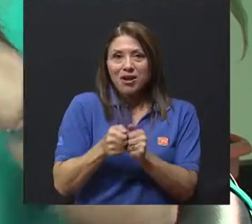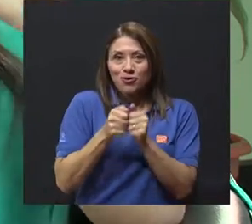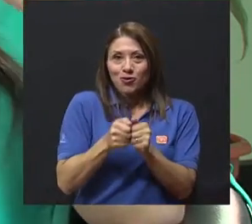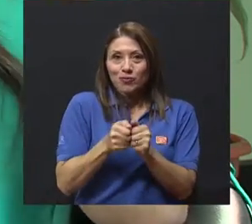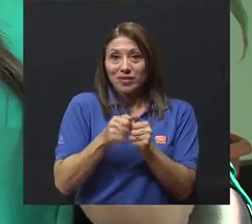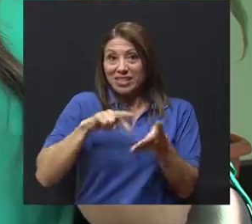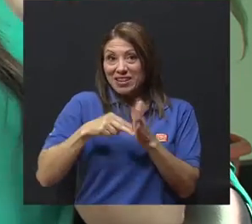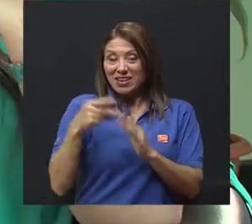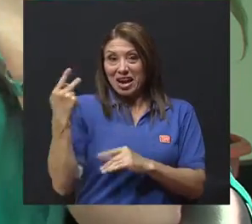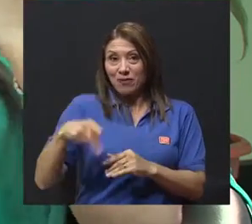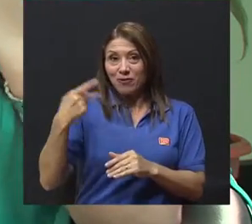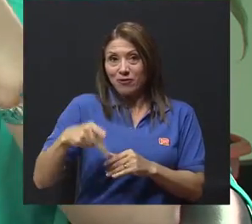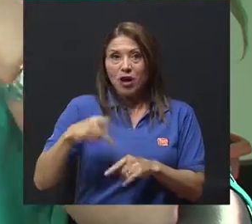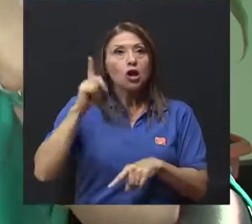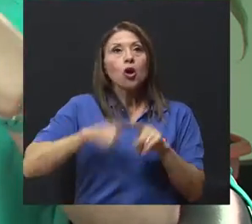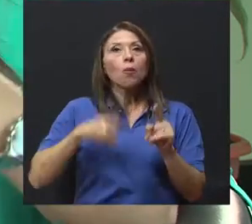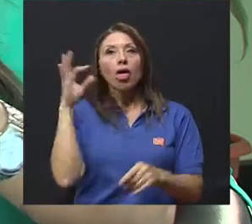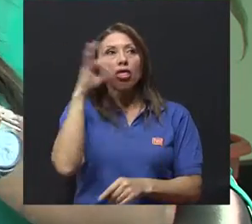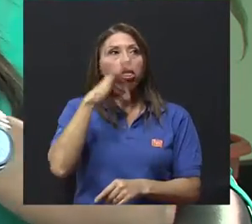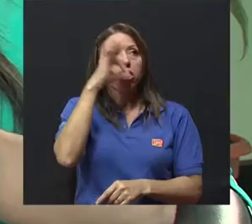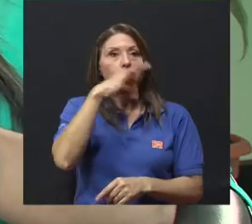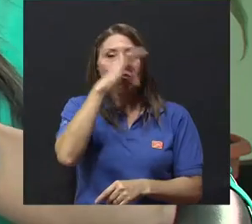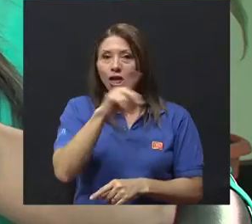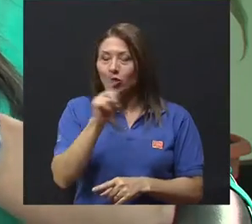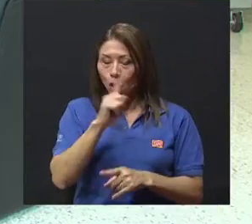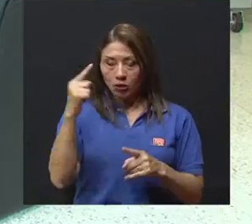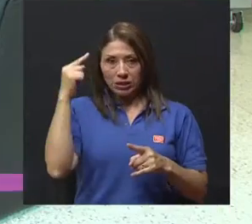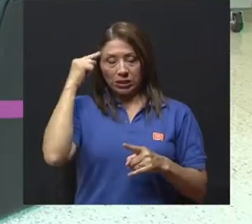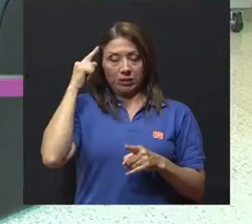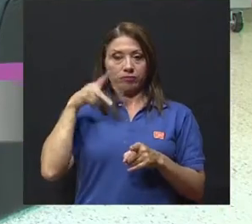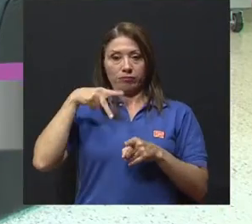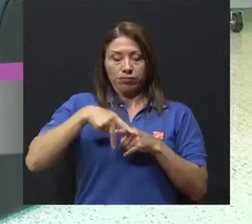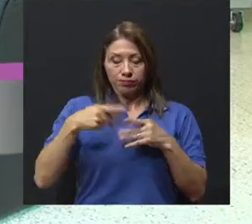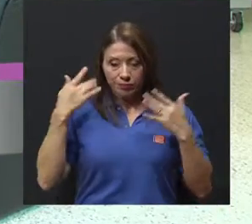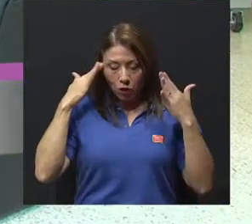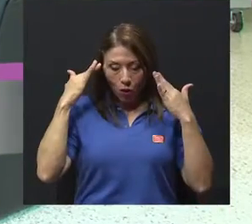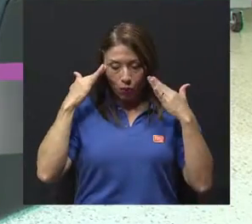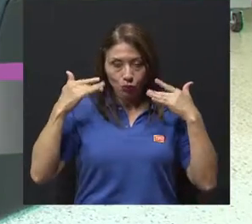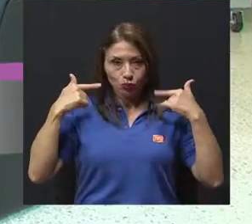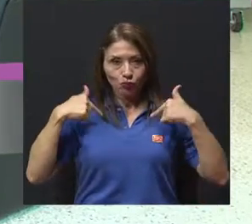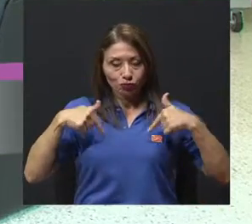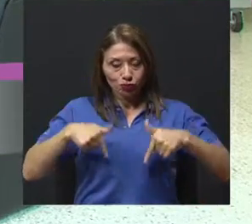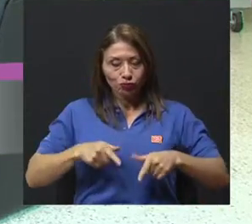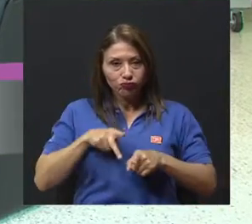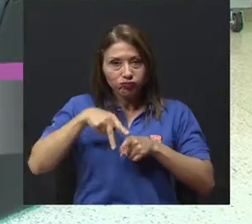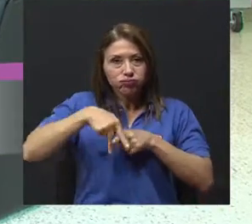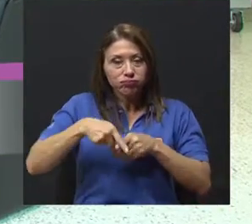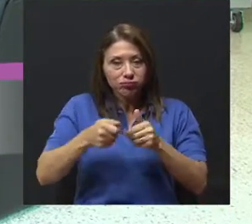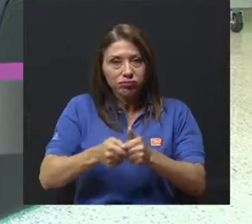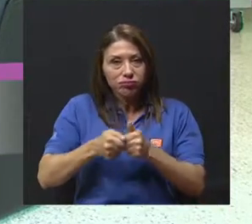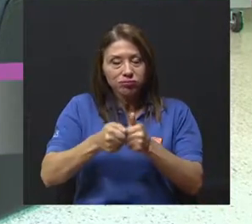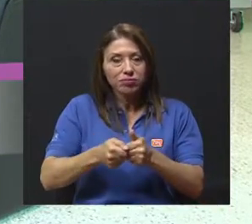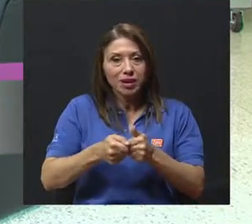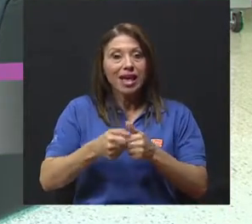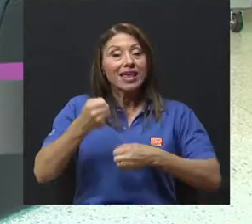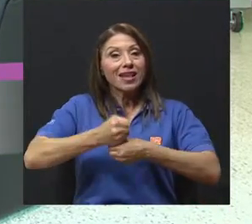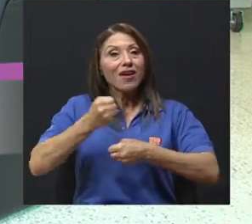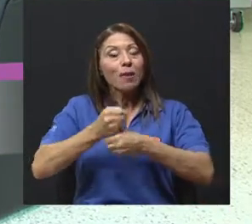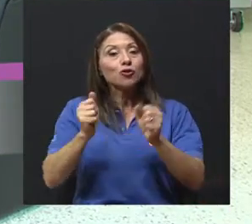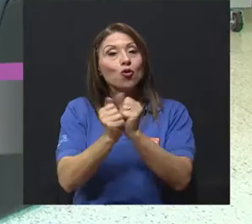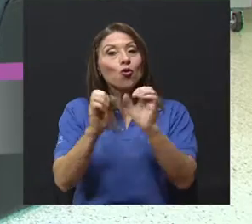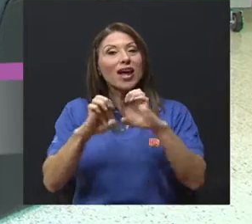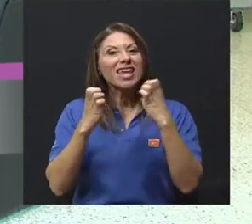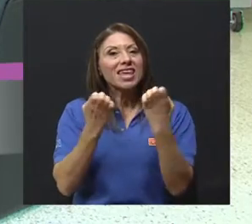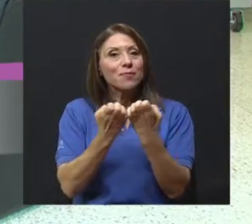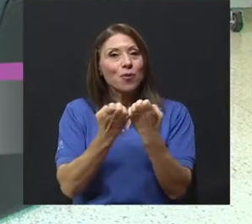entonces no pueda estar desconcentrado está aquí presente el caballo hace que esté aquí presente y trabajamos con un equipo donde